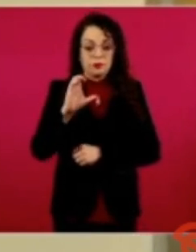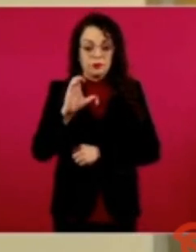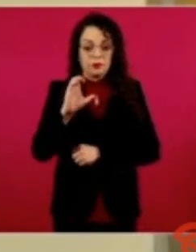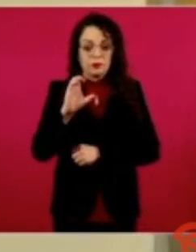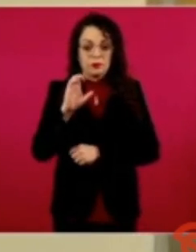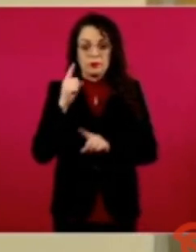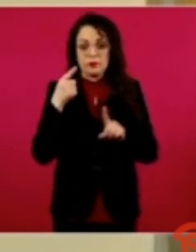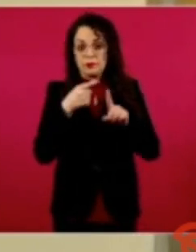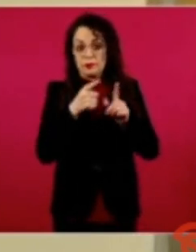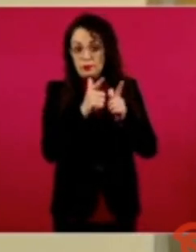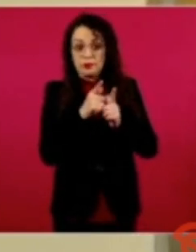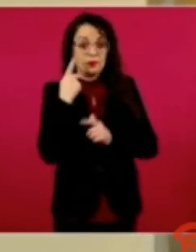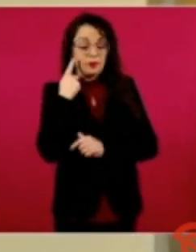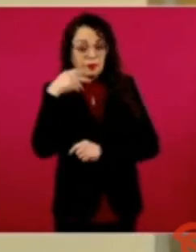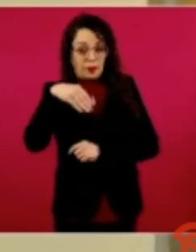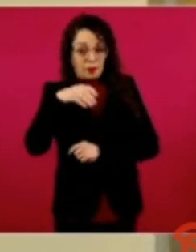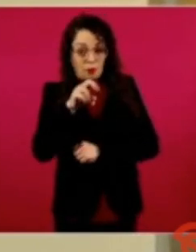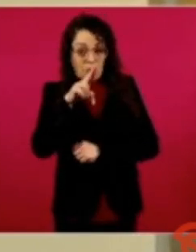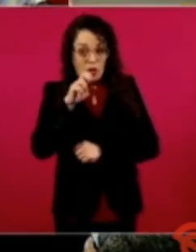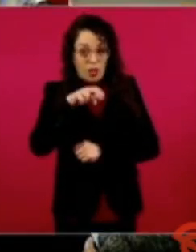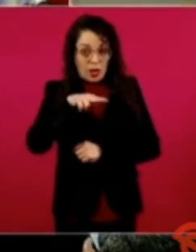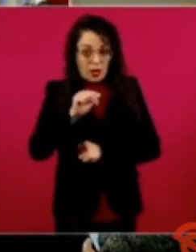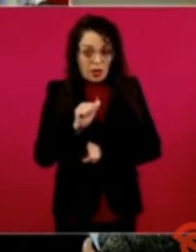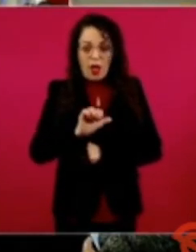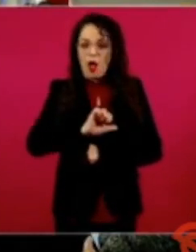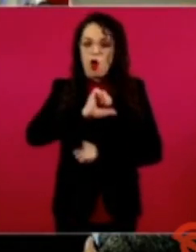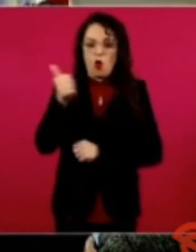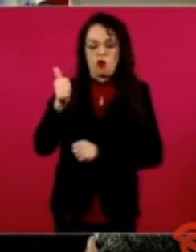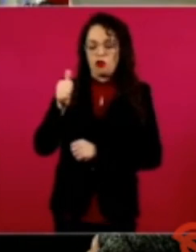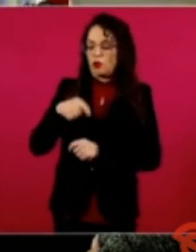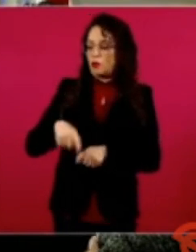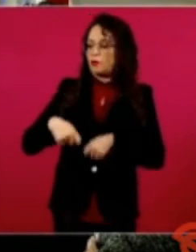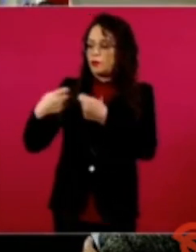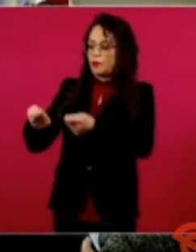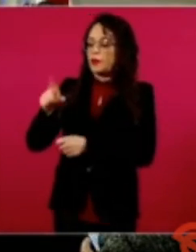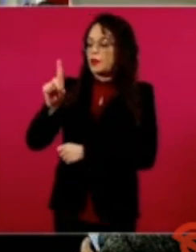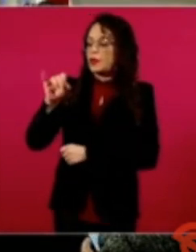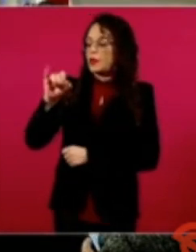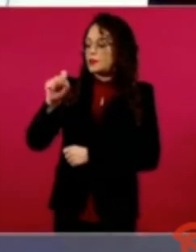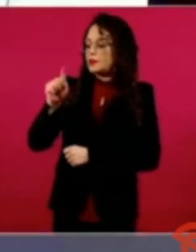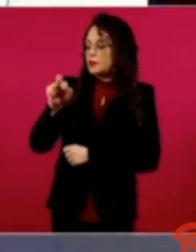Morena, sería otro distrito.